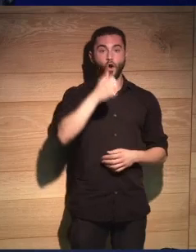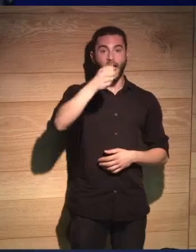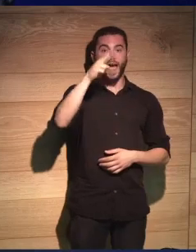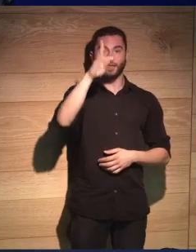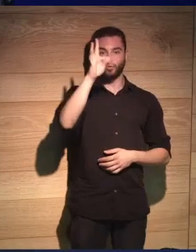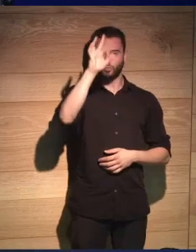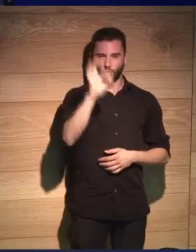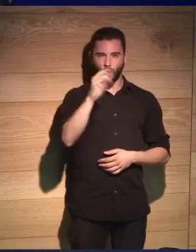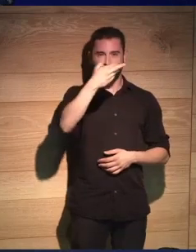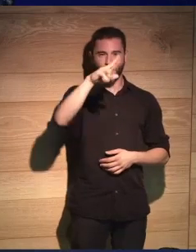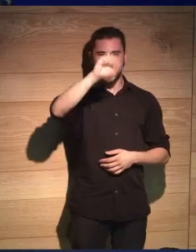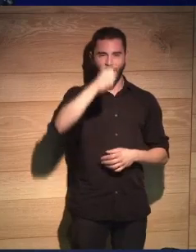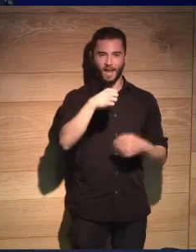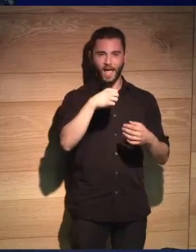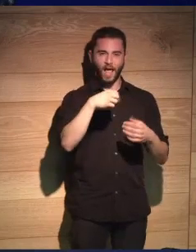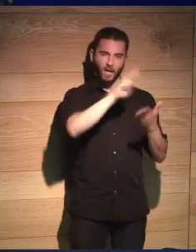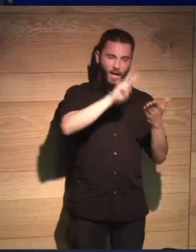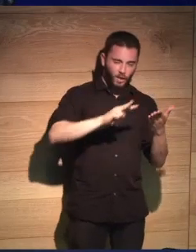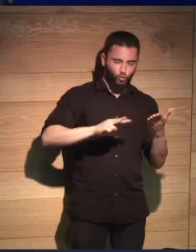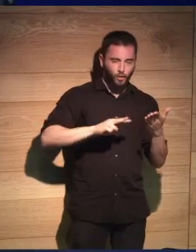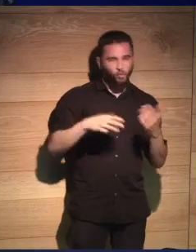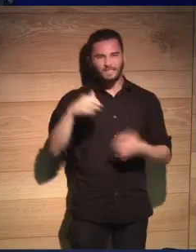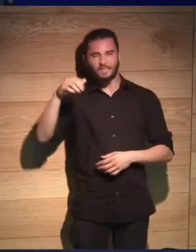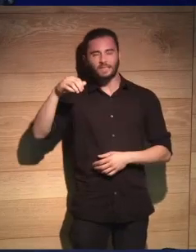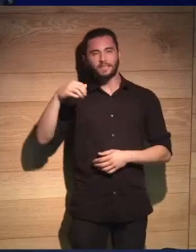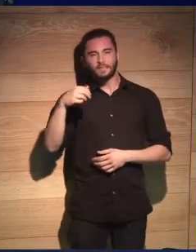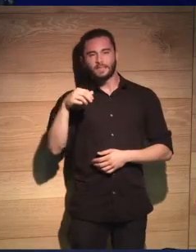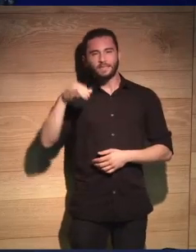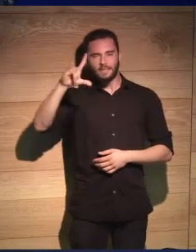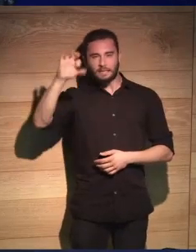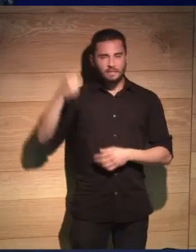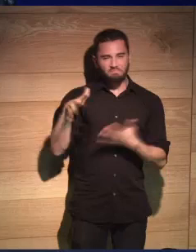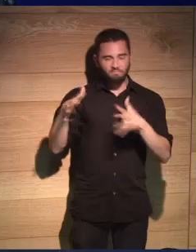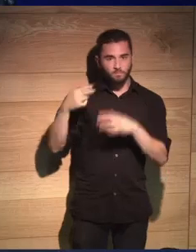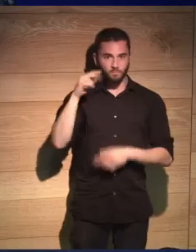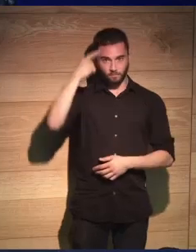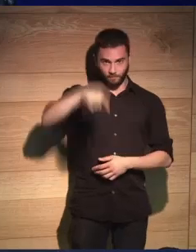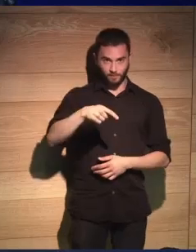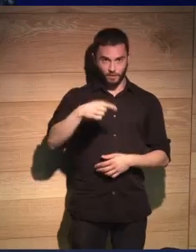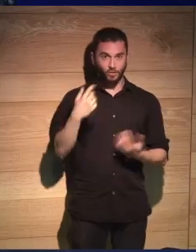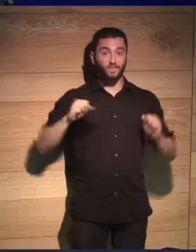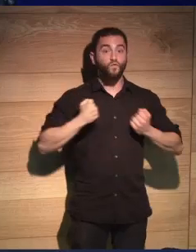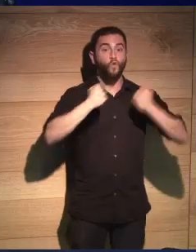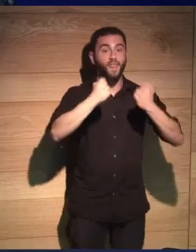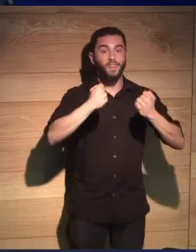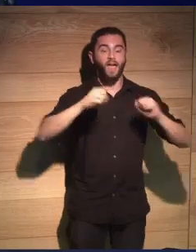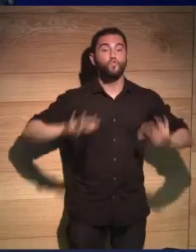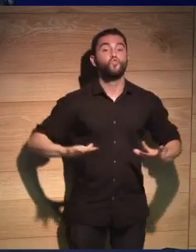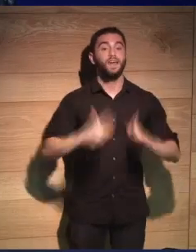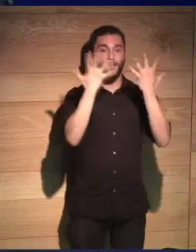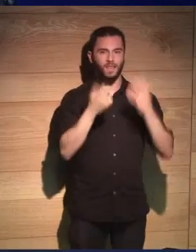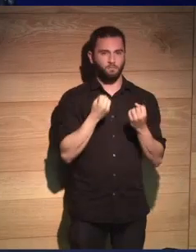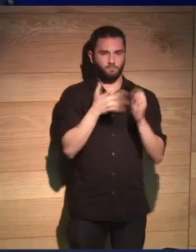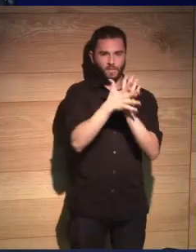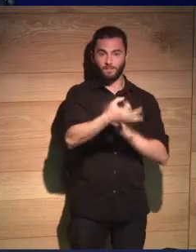¿no? Entonces, si recordáis, en La Forja de un Rebelde se cuenta muy bien cómo llega esa